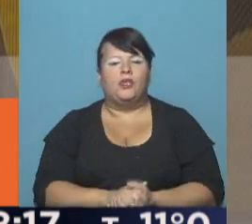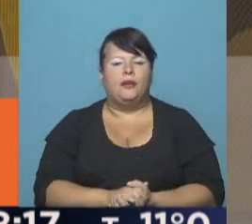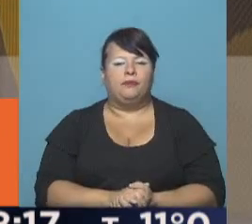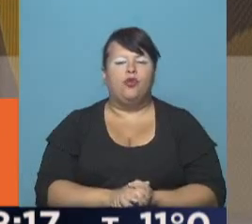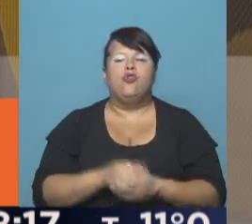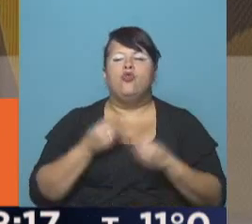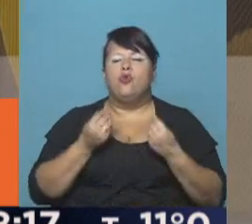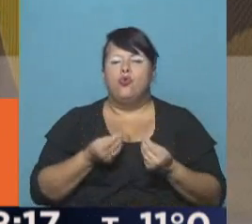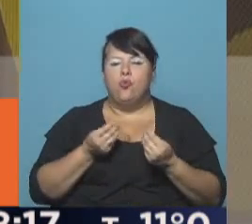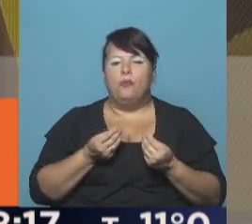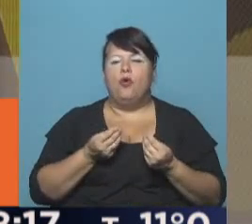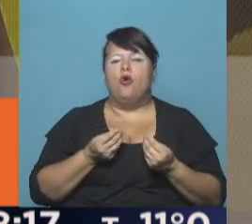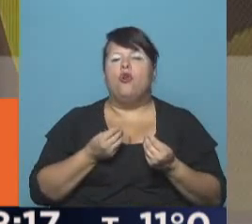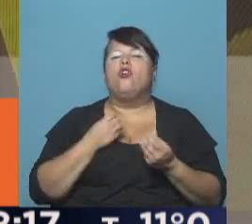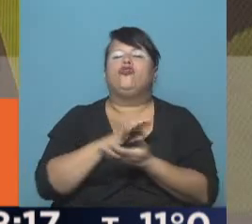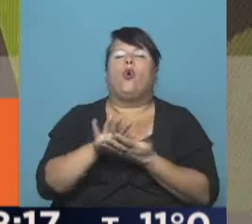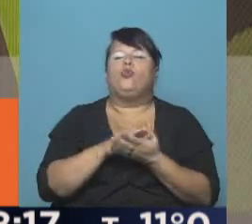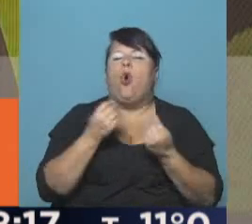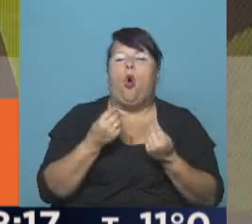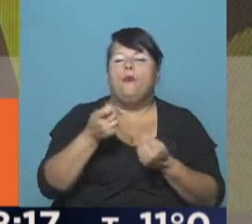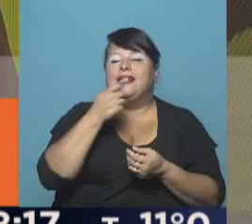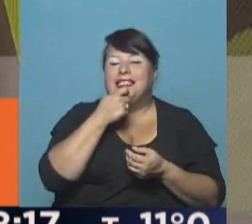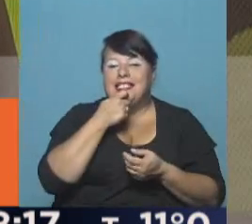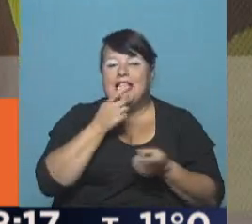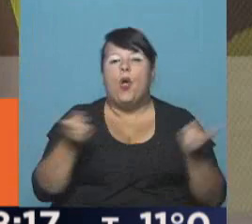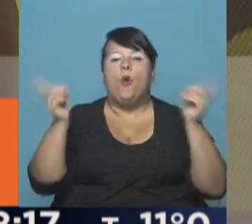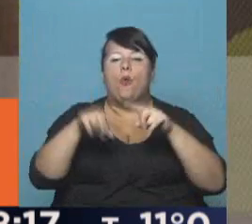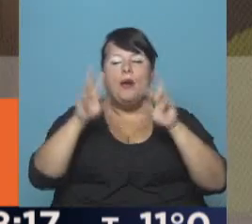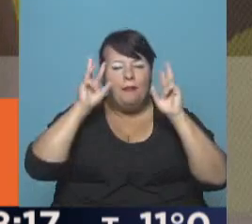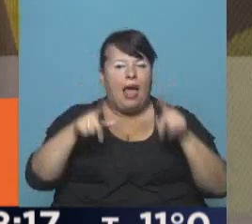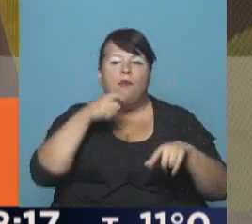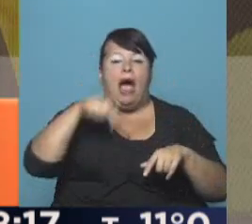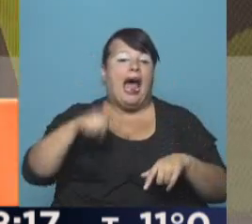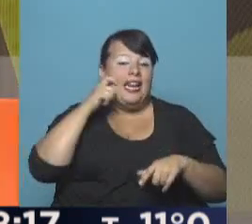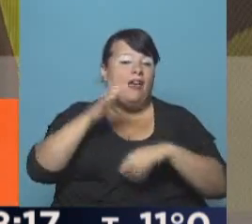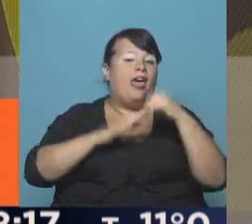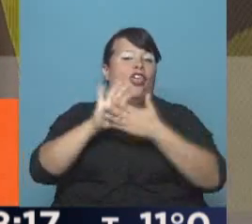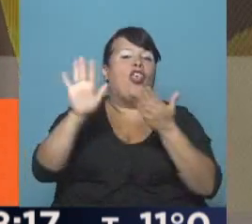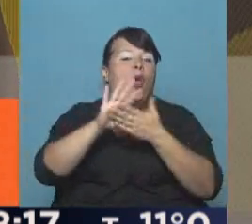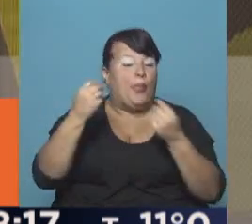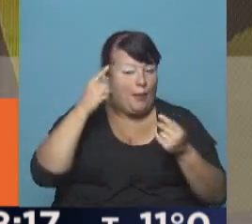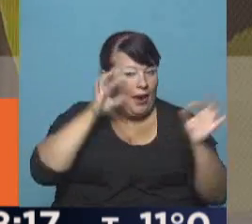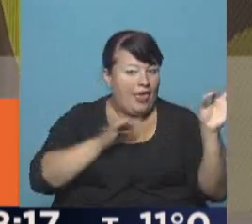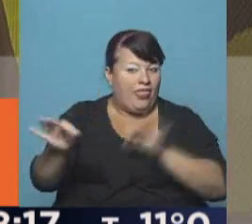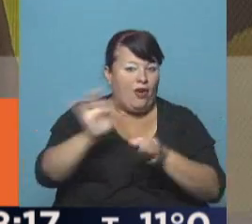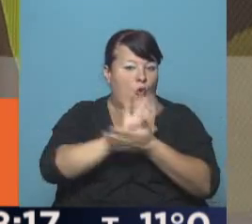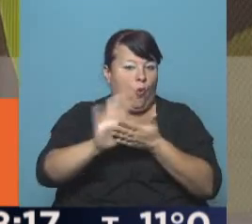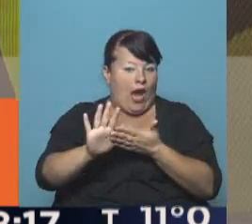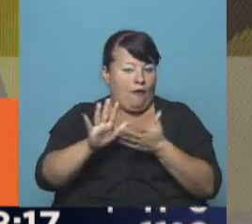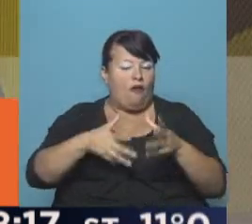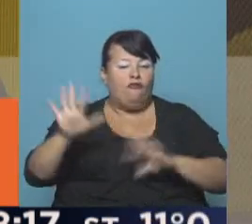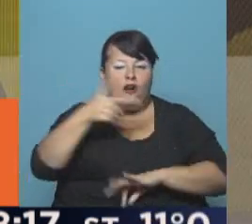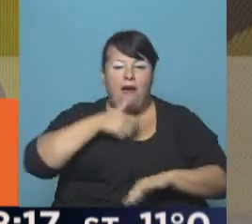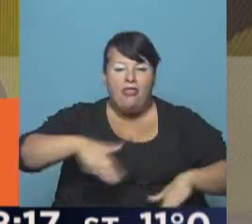como qué es lo que se hace básicamente cuando se rediseña cuando ahora comodoro la levanten van a tener que rediseñar esa obra hidráulica